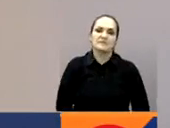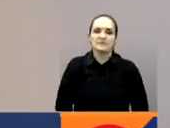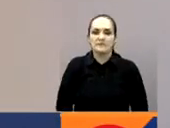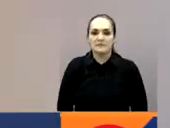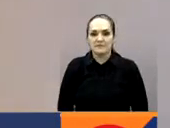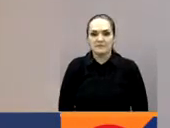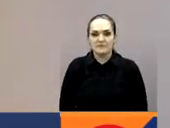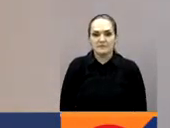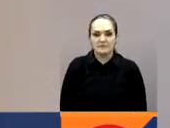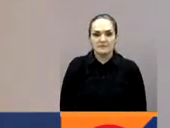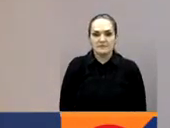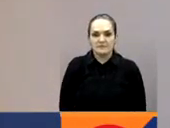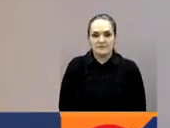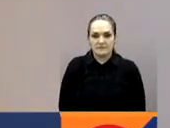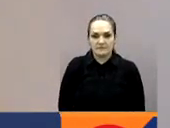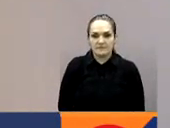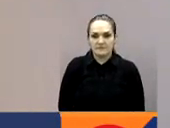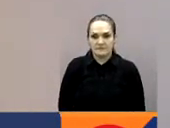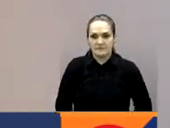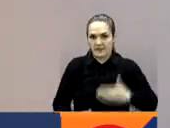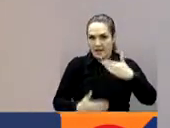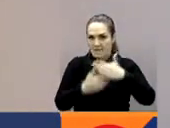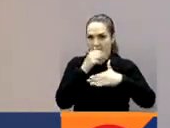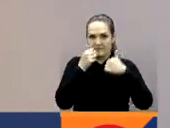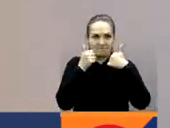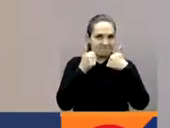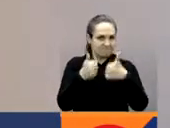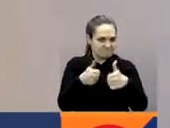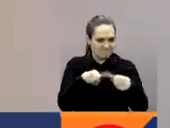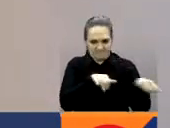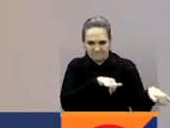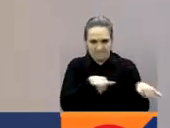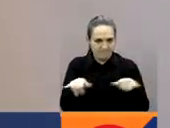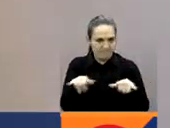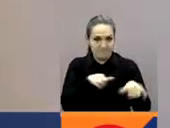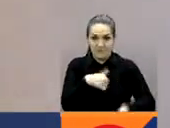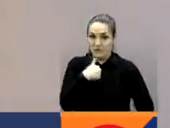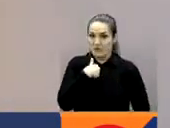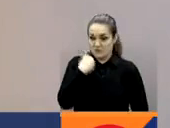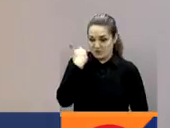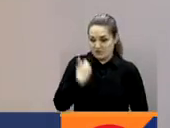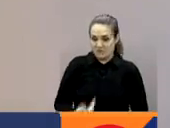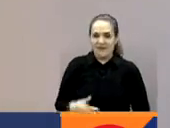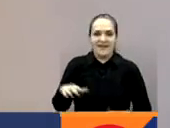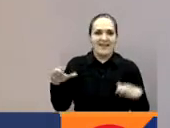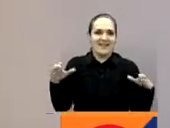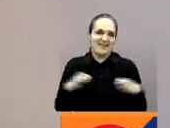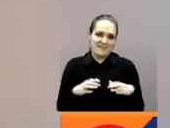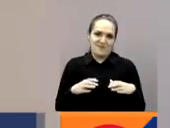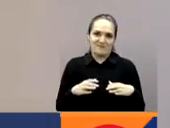Hemos comenzado una gran temporada, no solo yo, sino todo mi equipo.